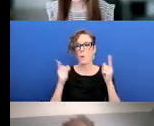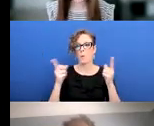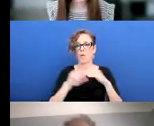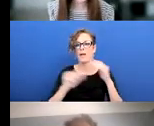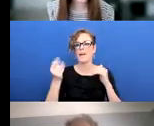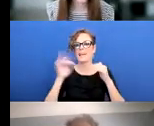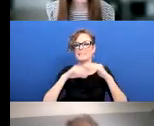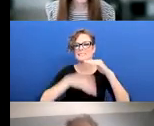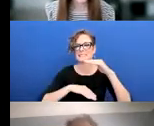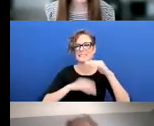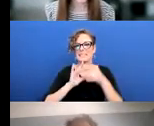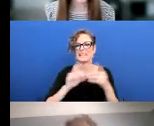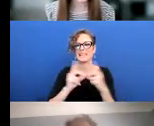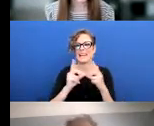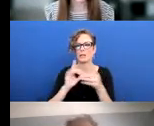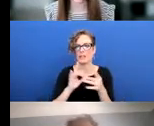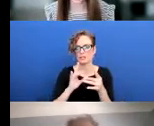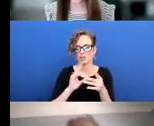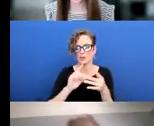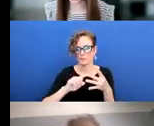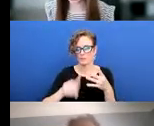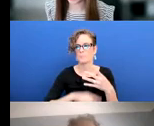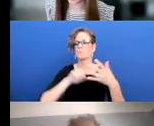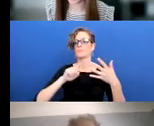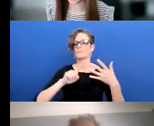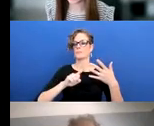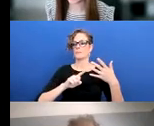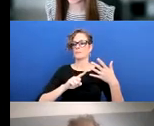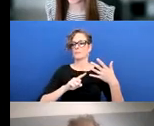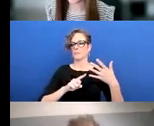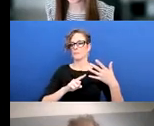diferentes tipos de violencia y también para menores.